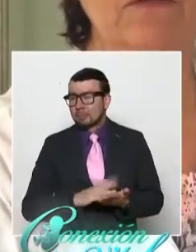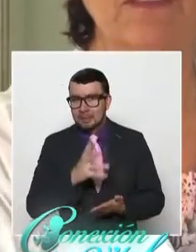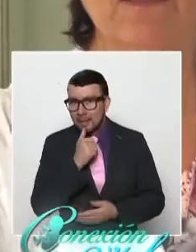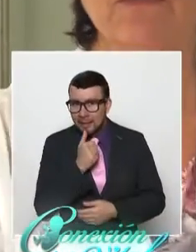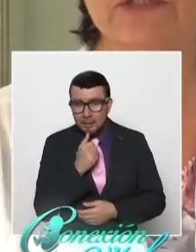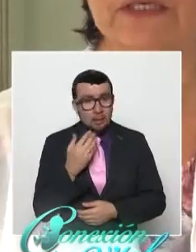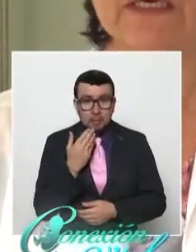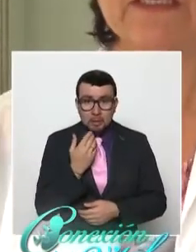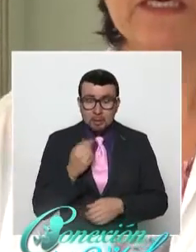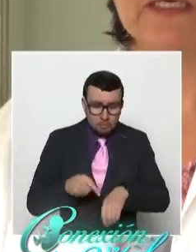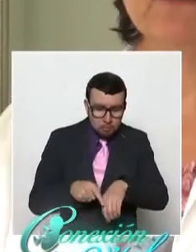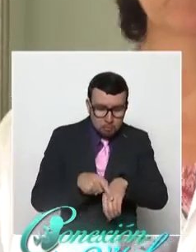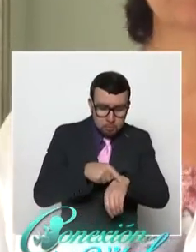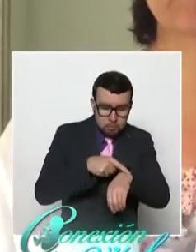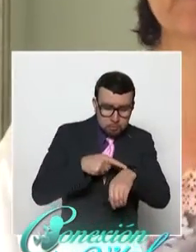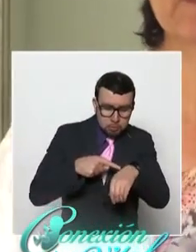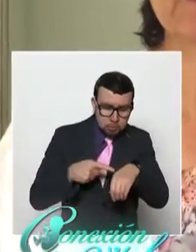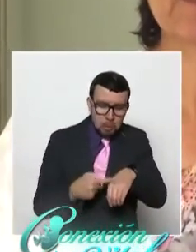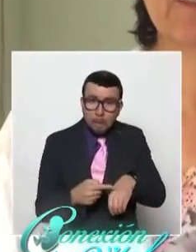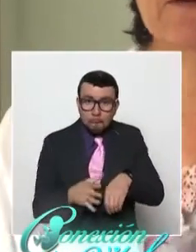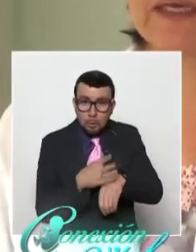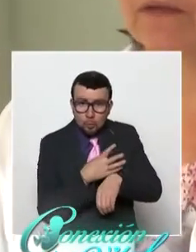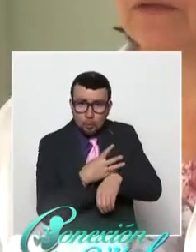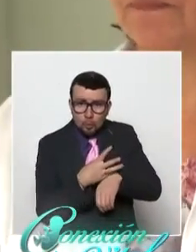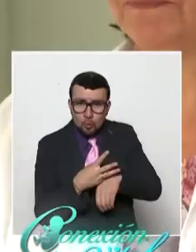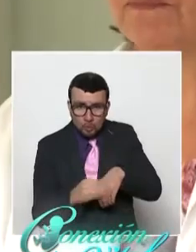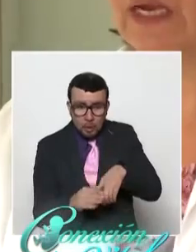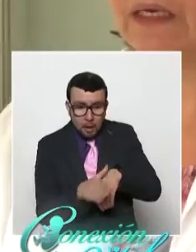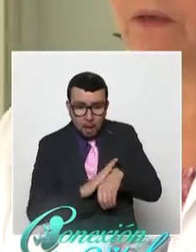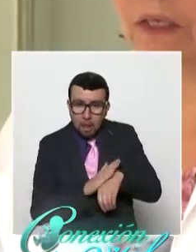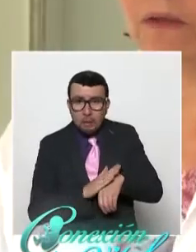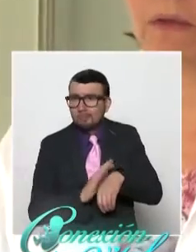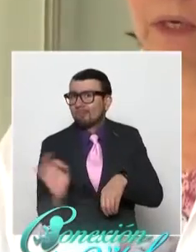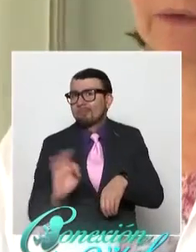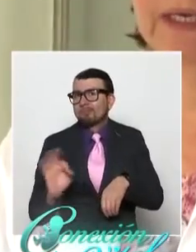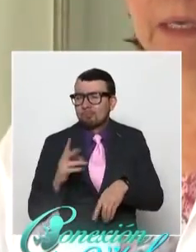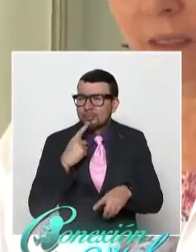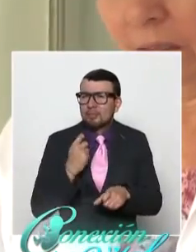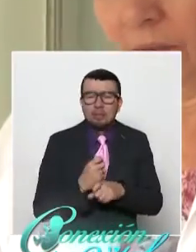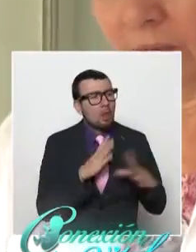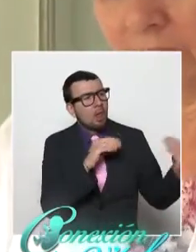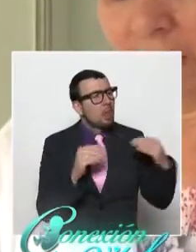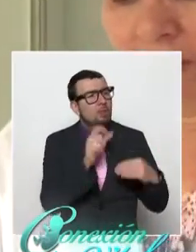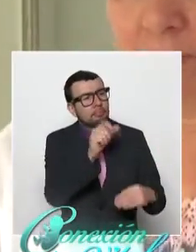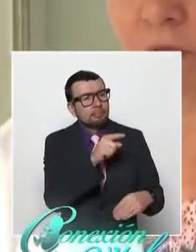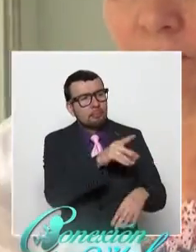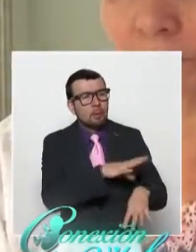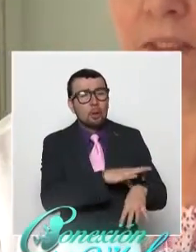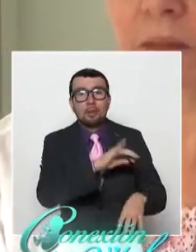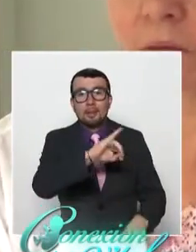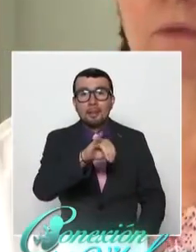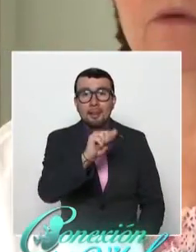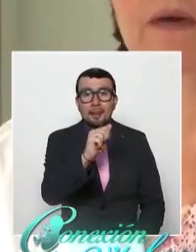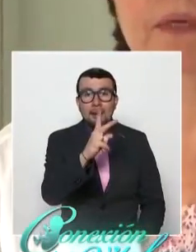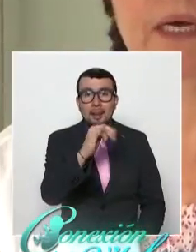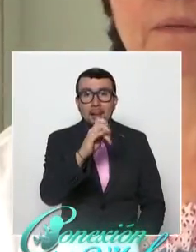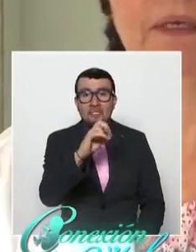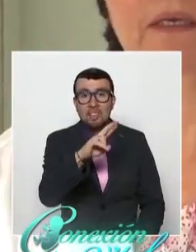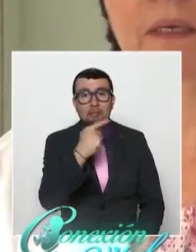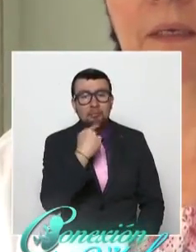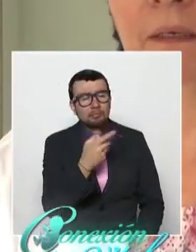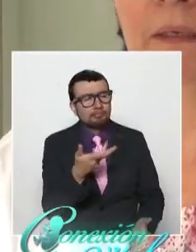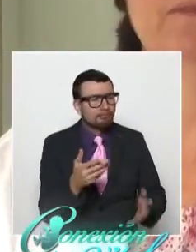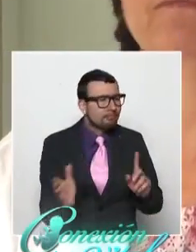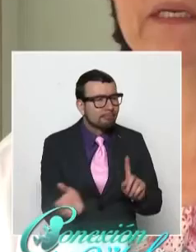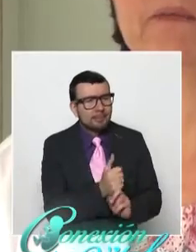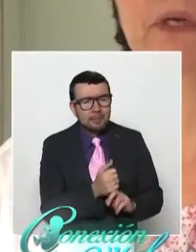activo alrededor de la úlcera. Entonces, hablando aquí con el doctor Javier, pues estábamos empezando a